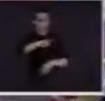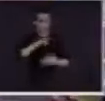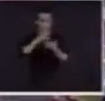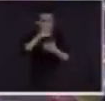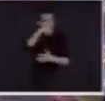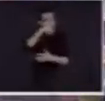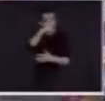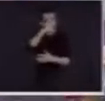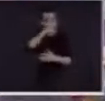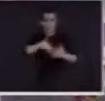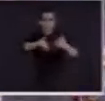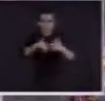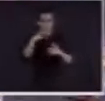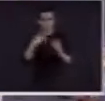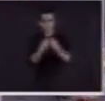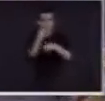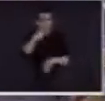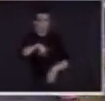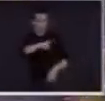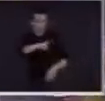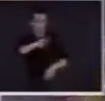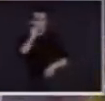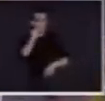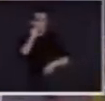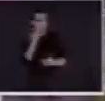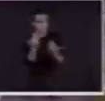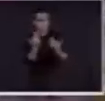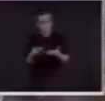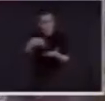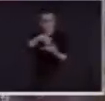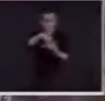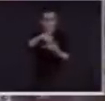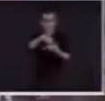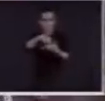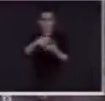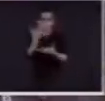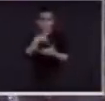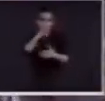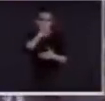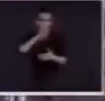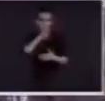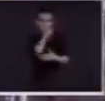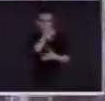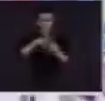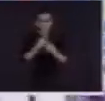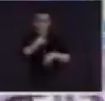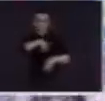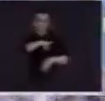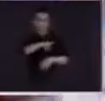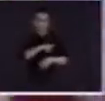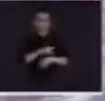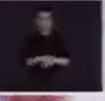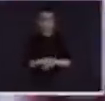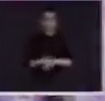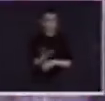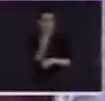al carnaval baila con los sangar rancas venga levántate Ven a cantar conmigo muévete baila con los